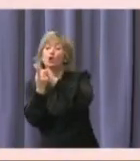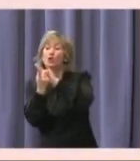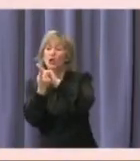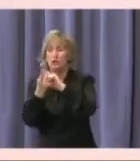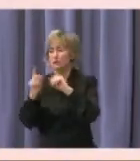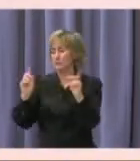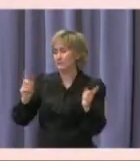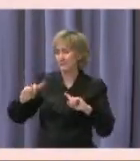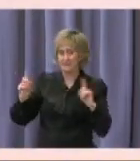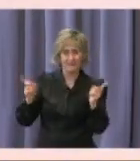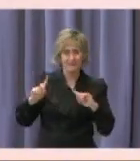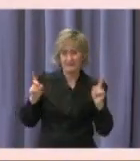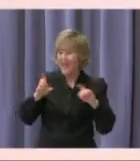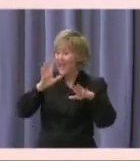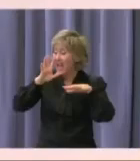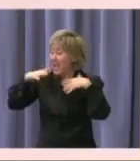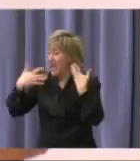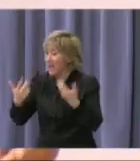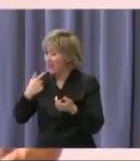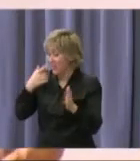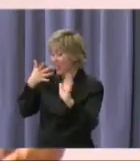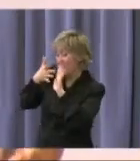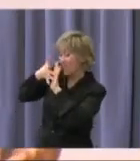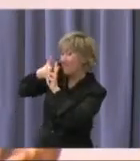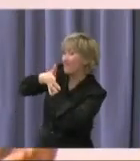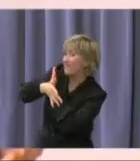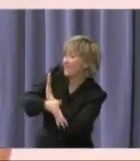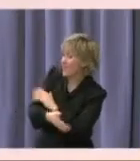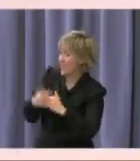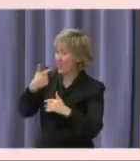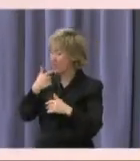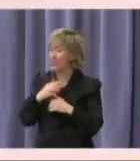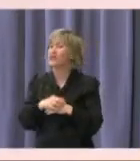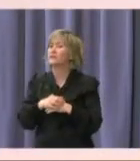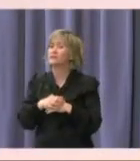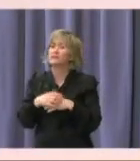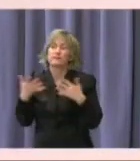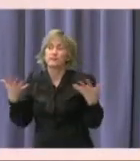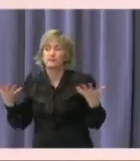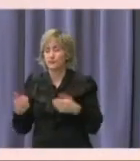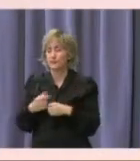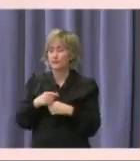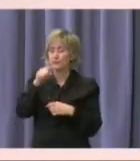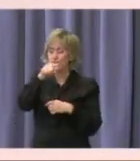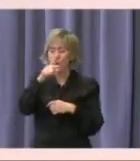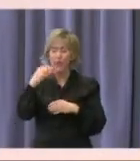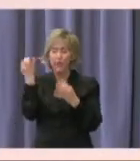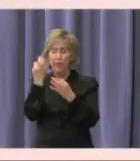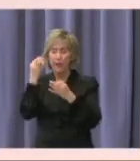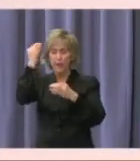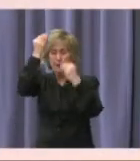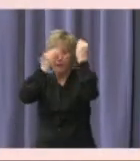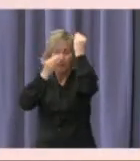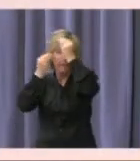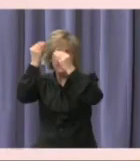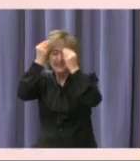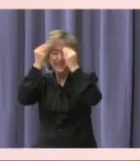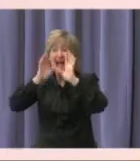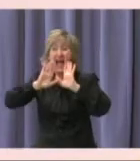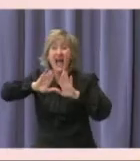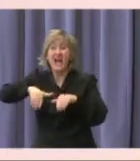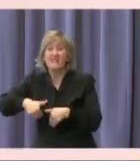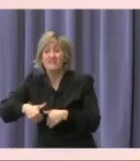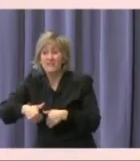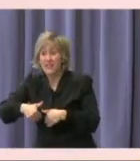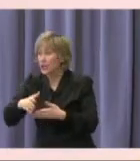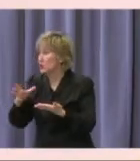lejos. Entonces, basándonos simplemente en la definición que dan los diccionarios, pues la idea es que se reflexione de que al final todo el mundo,